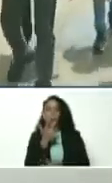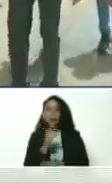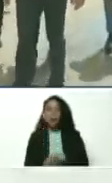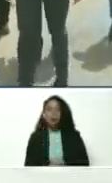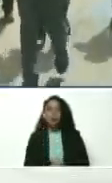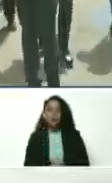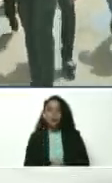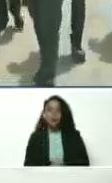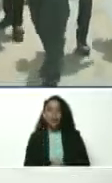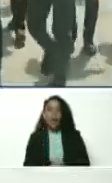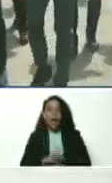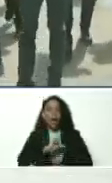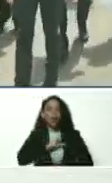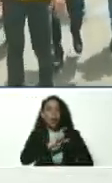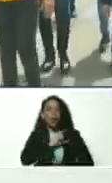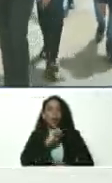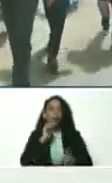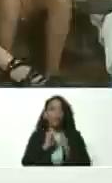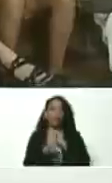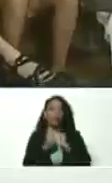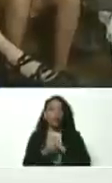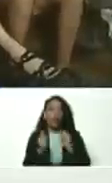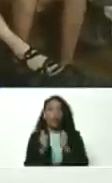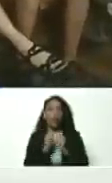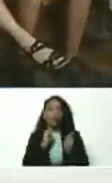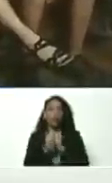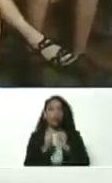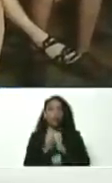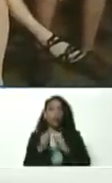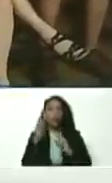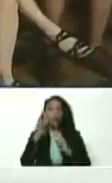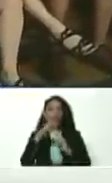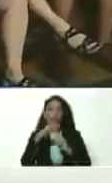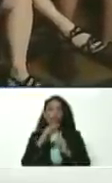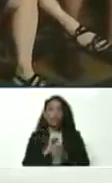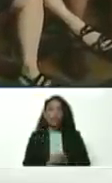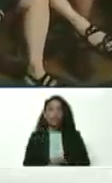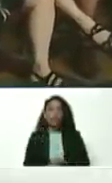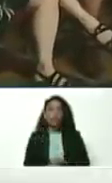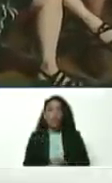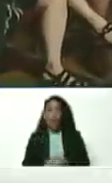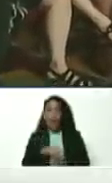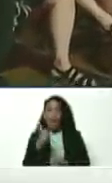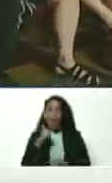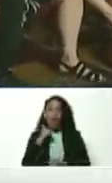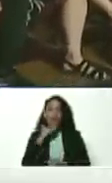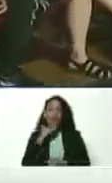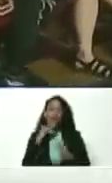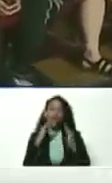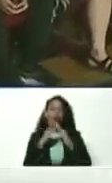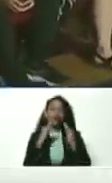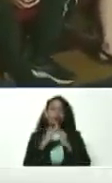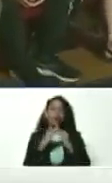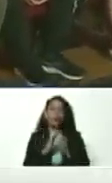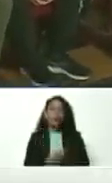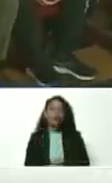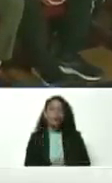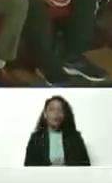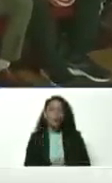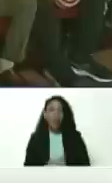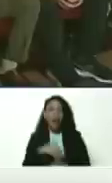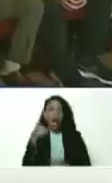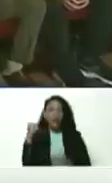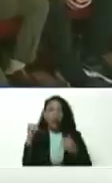cúcuta deportivo con el deportivo táchira pues estaba a casa llena ya en el ateneo